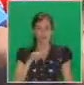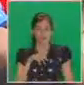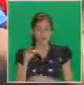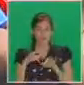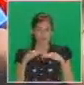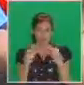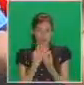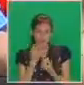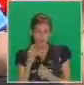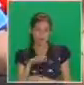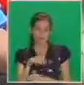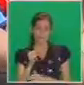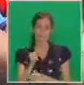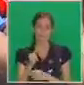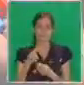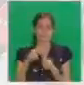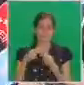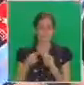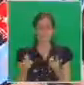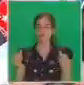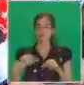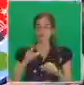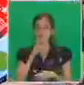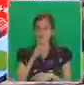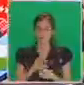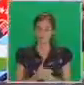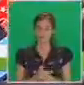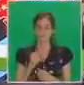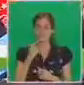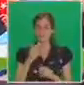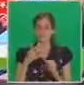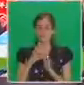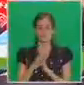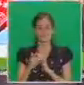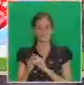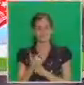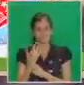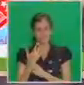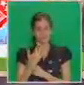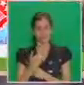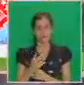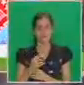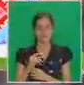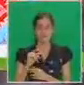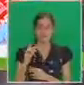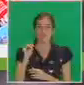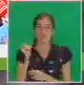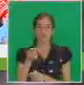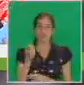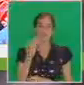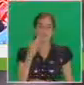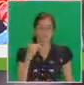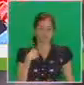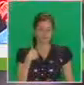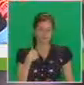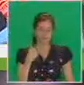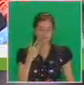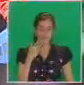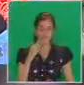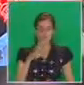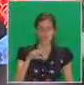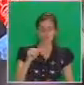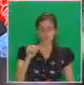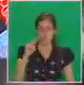adquiriendo un inmueble, termine por el piso. Soy afectada del Fortín a Casarapa en Guarenas. En mi caso particular, compré en